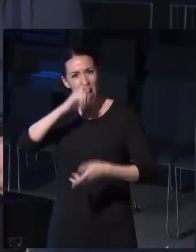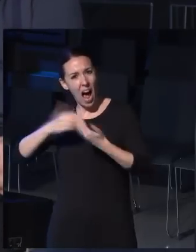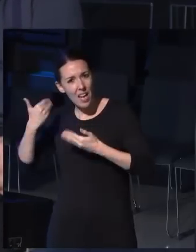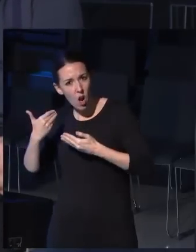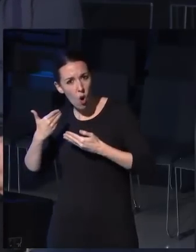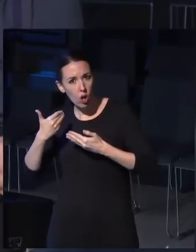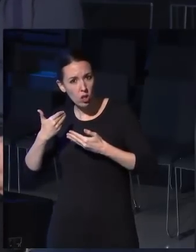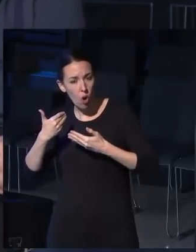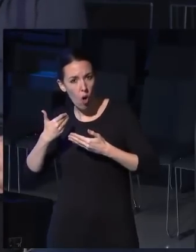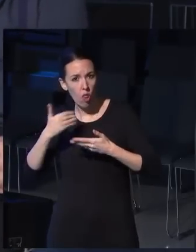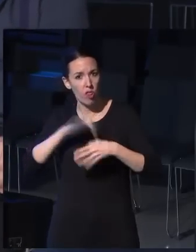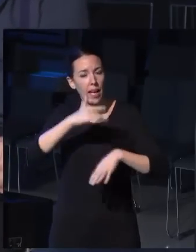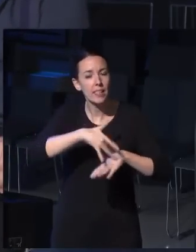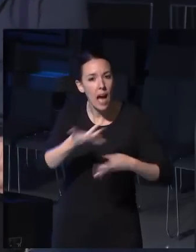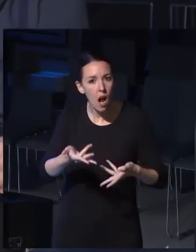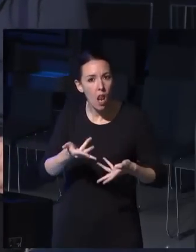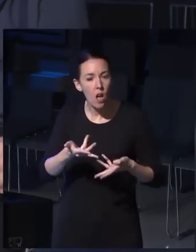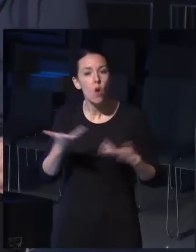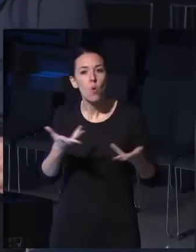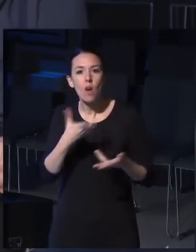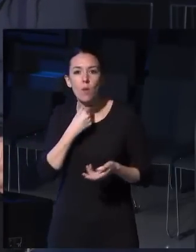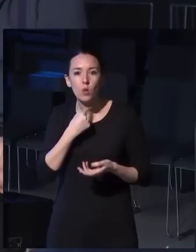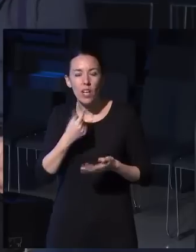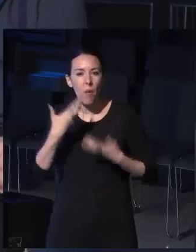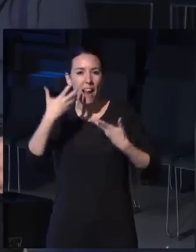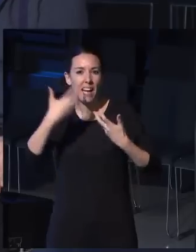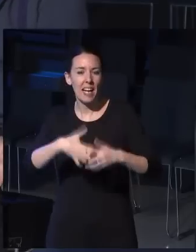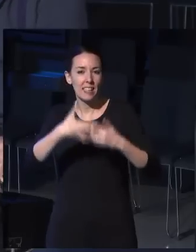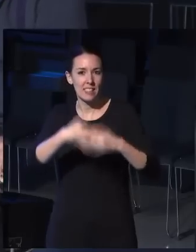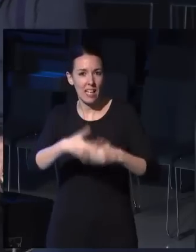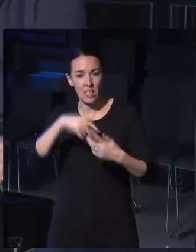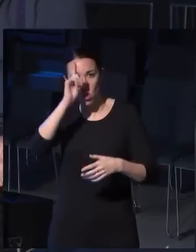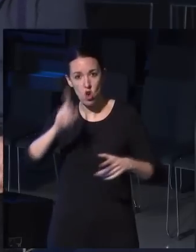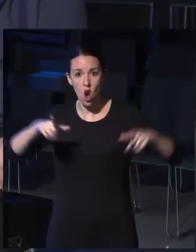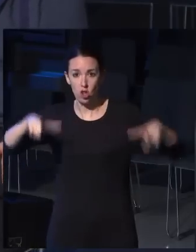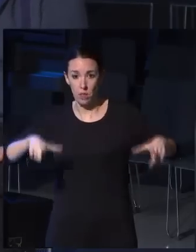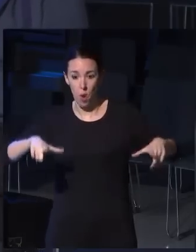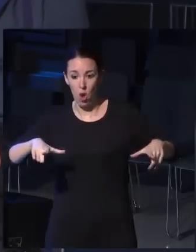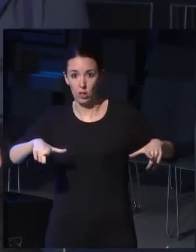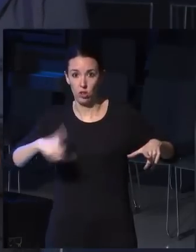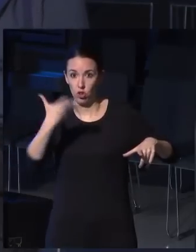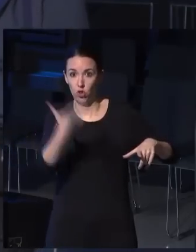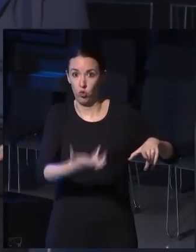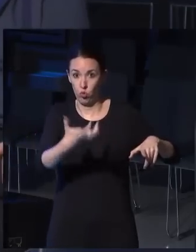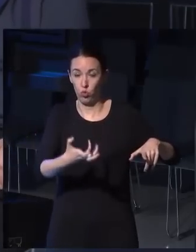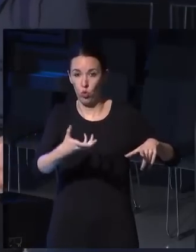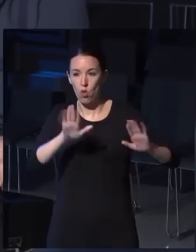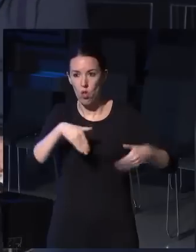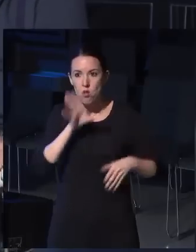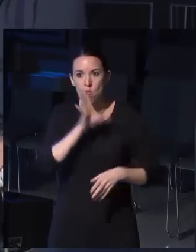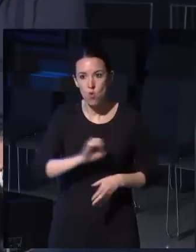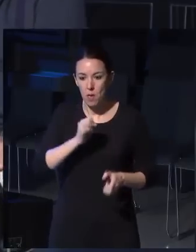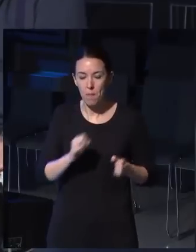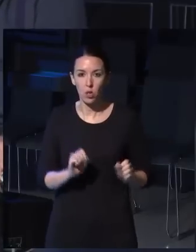sí me gustaría preguntarte por la cacharrería. No sé si cuando alguien va a tu estudio ve todos esos cacharros y dice, wow, es genial, pero al final tú